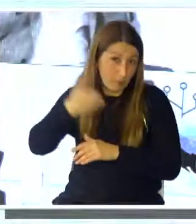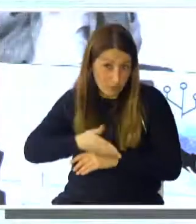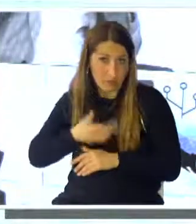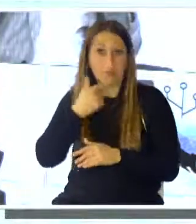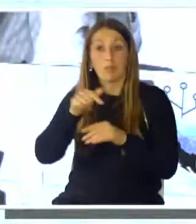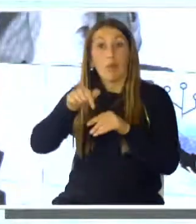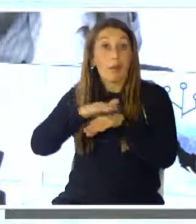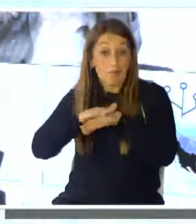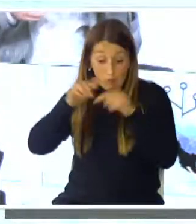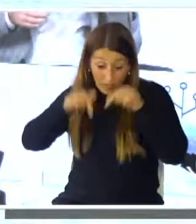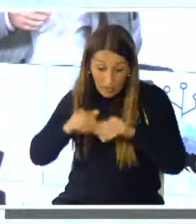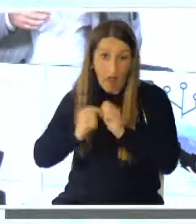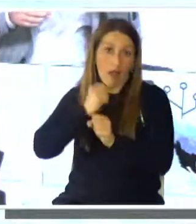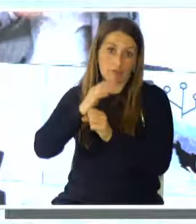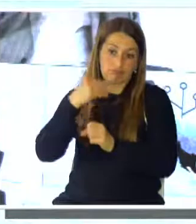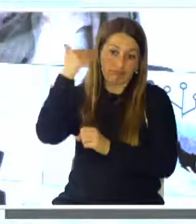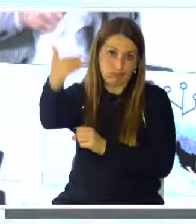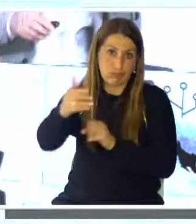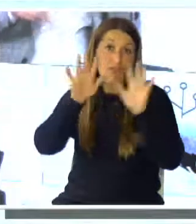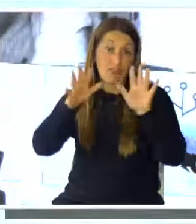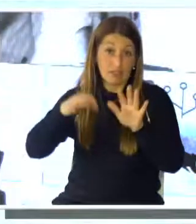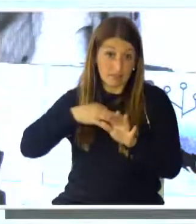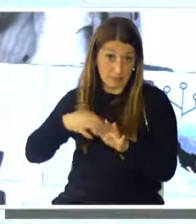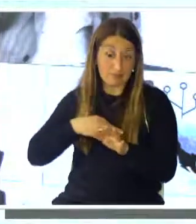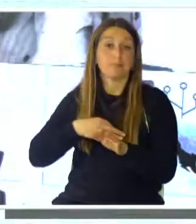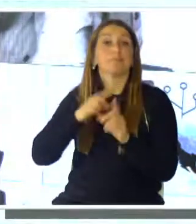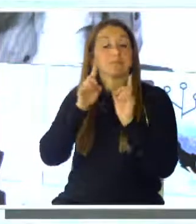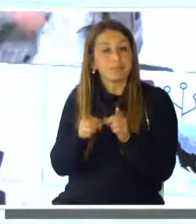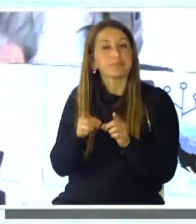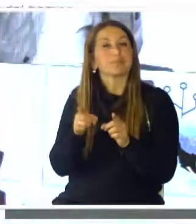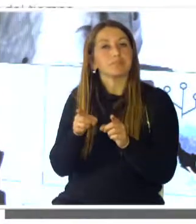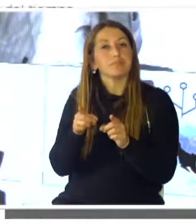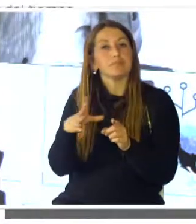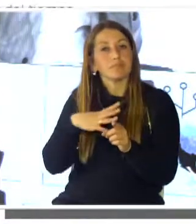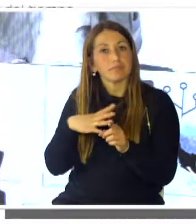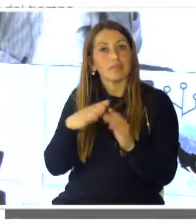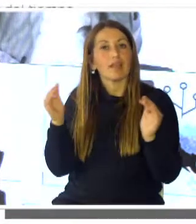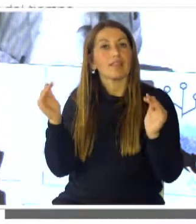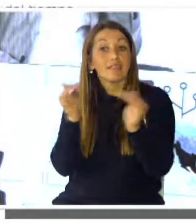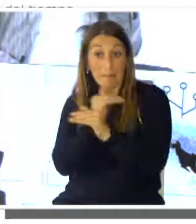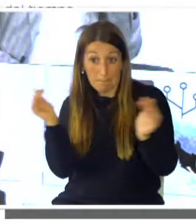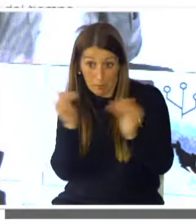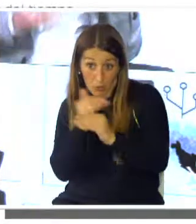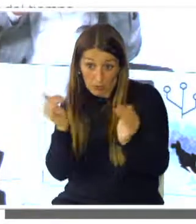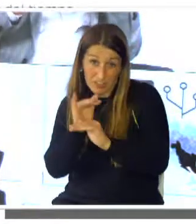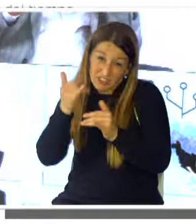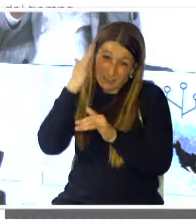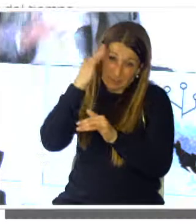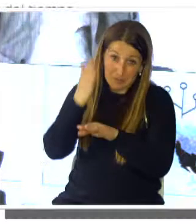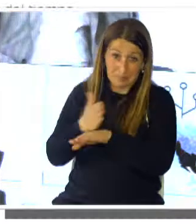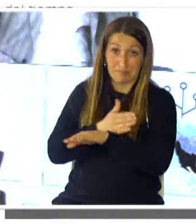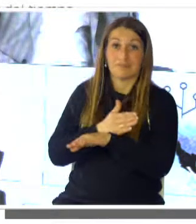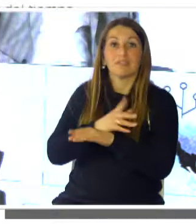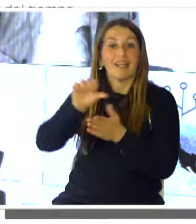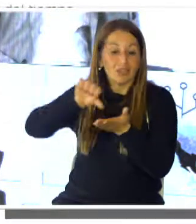desde acá a 10 años del mismo modo tenemos transporte predictivo que entiendo que sea algo que ya tiene avanzado en la